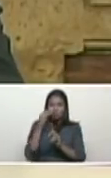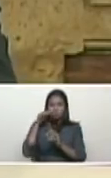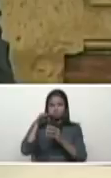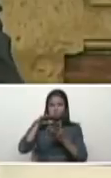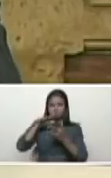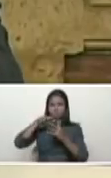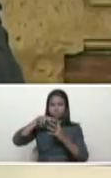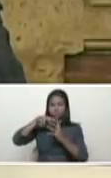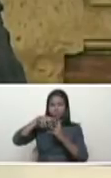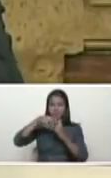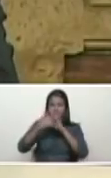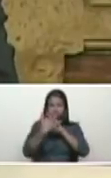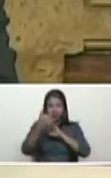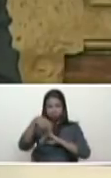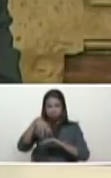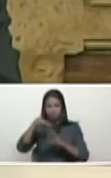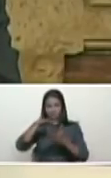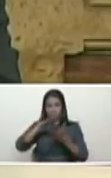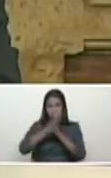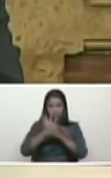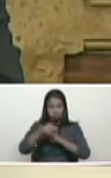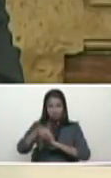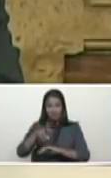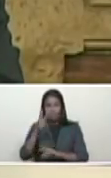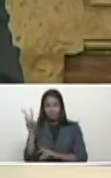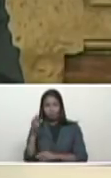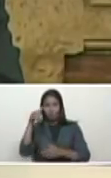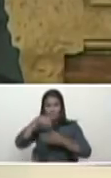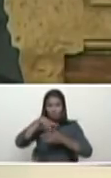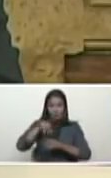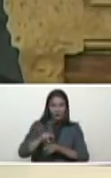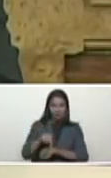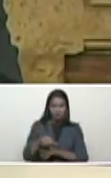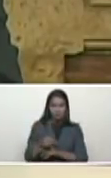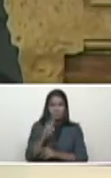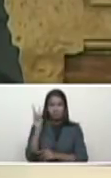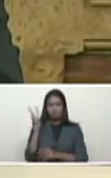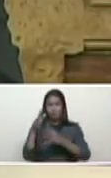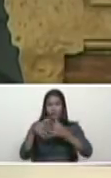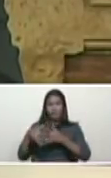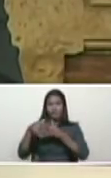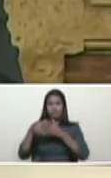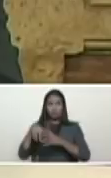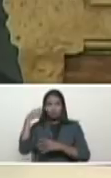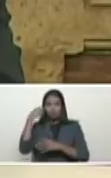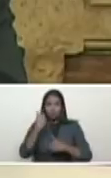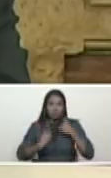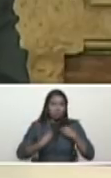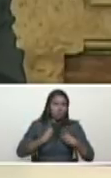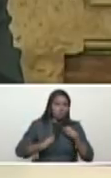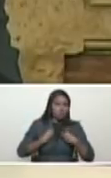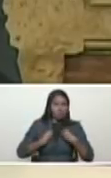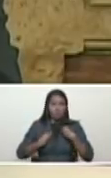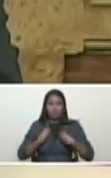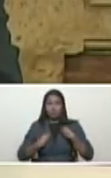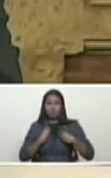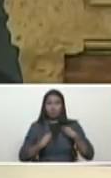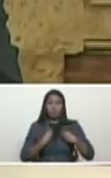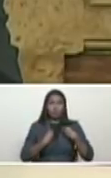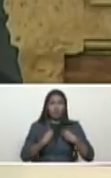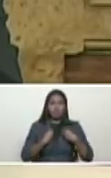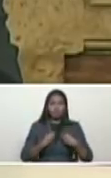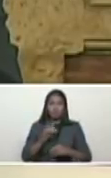desde adentro al país continúa y ha entrado en fase de locura y desesperación lo